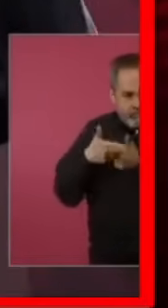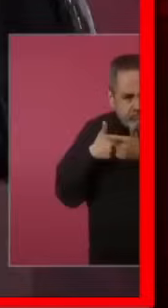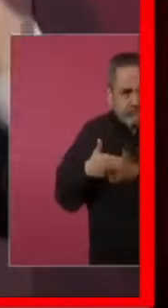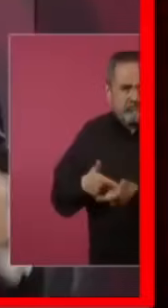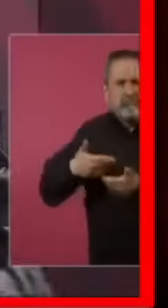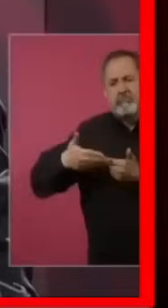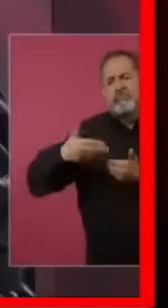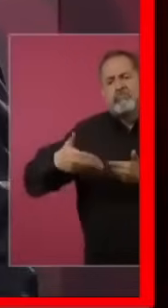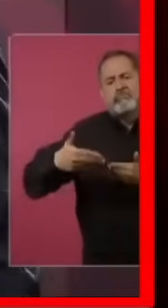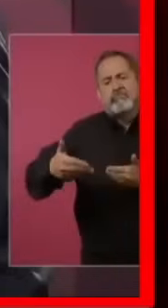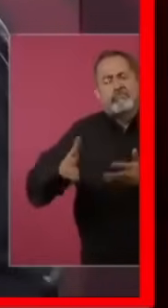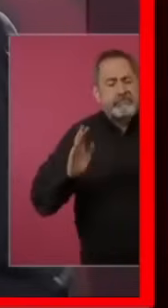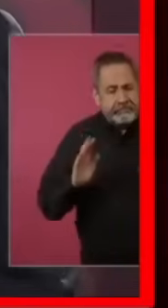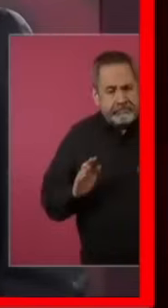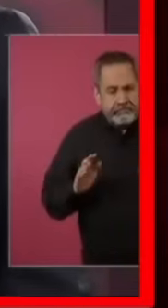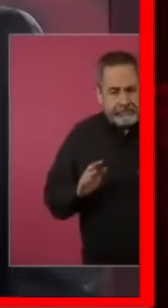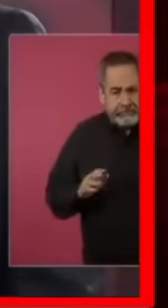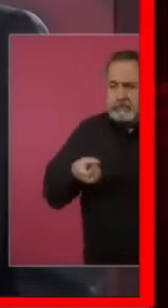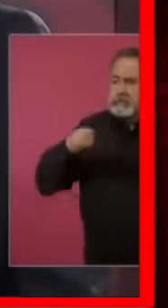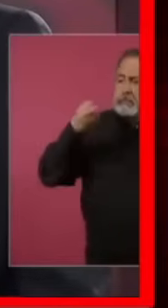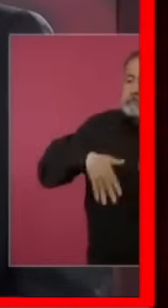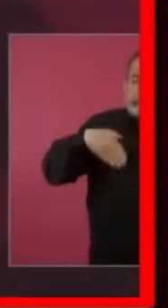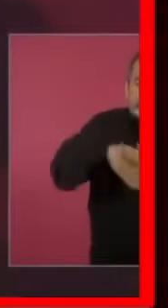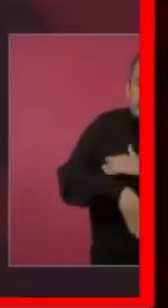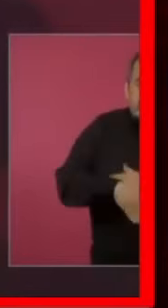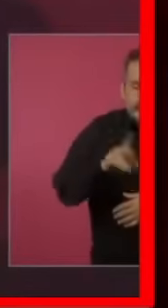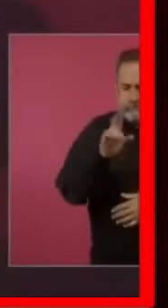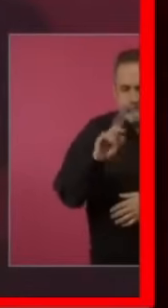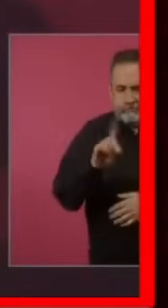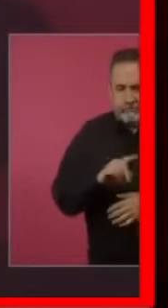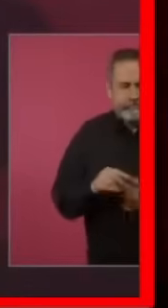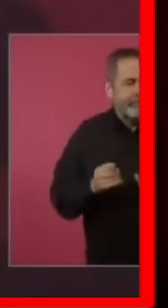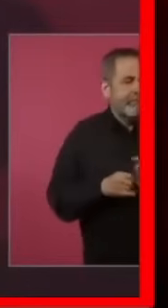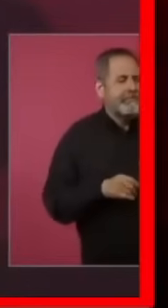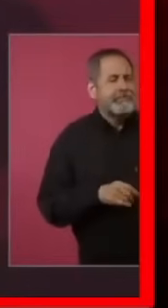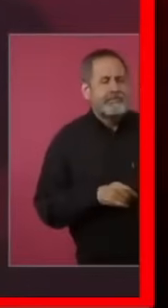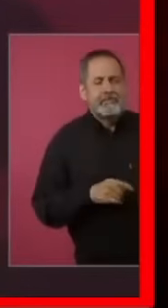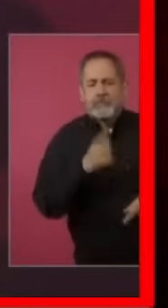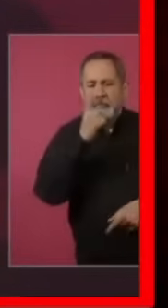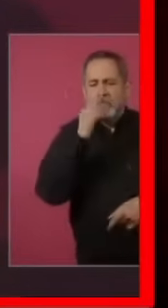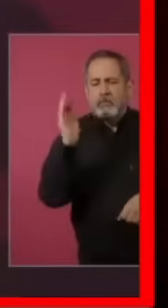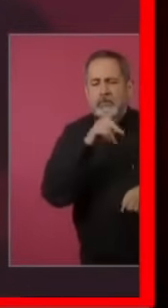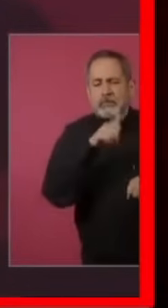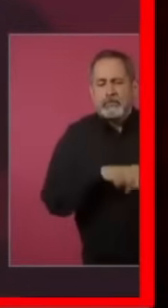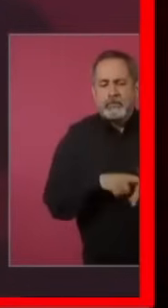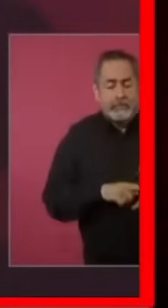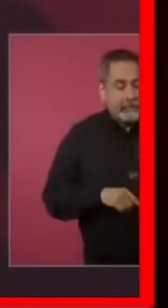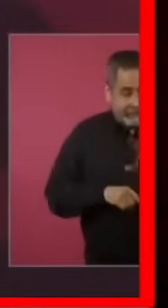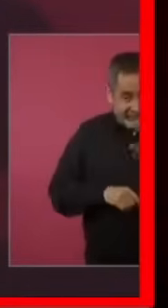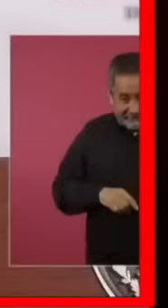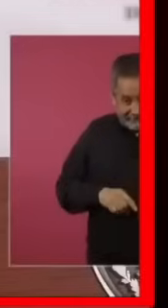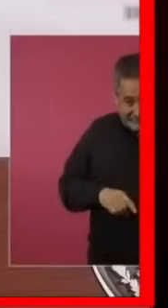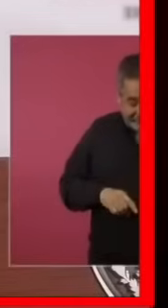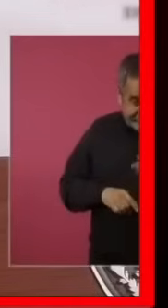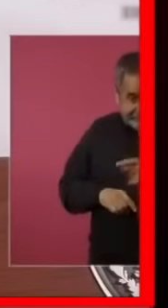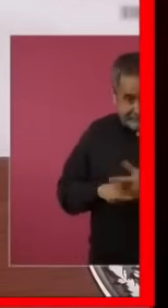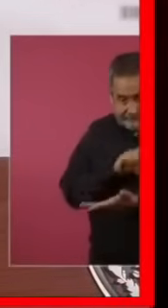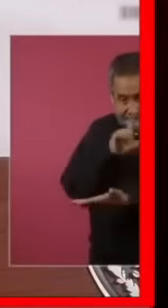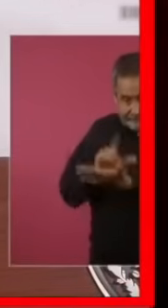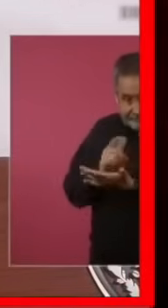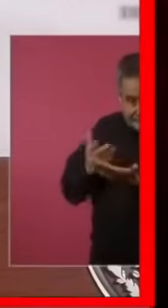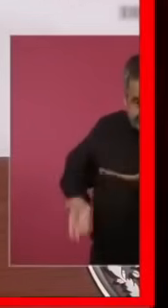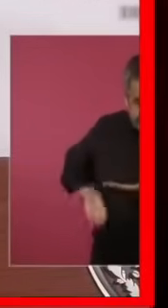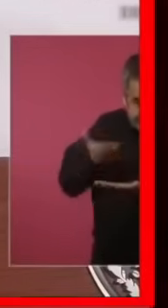que no se corrompa, como sucedió con la Policía Federal. Ah, esa reforma,